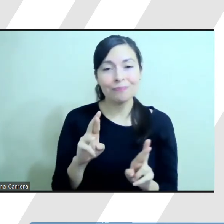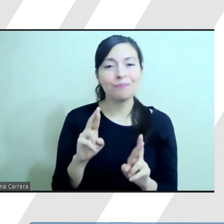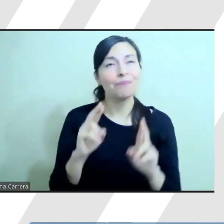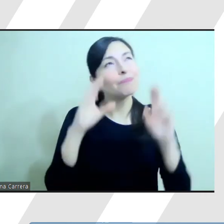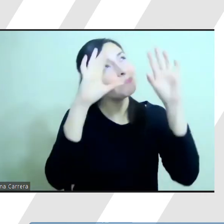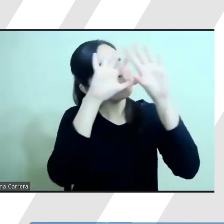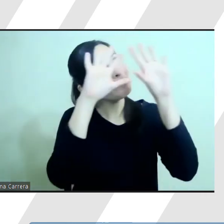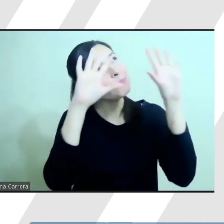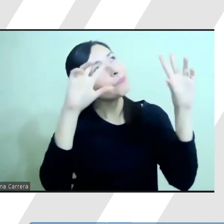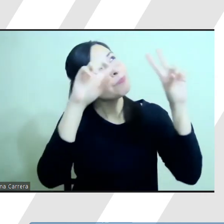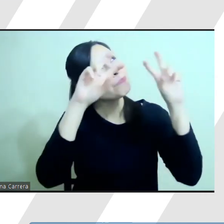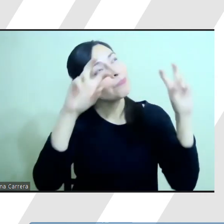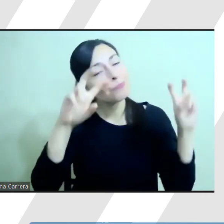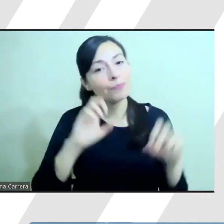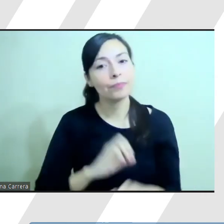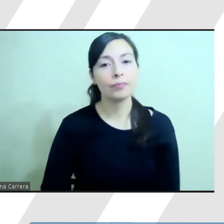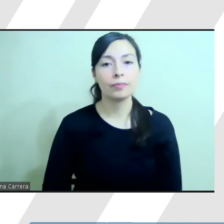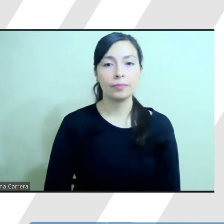sitio.